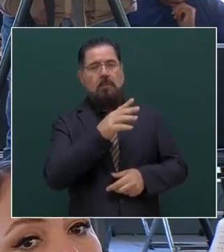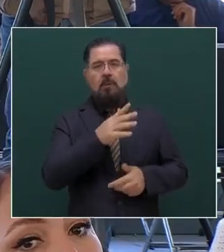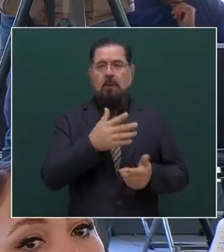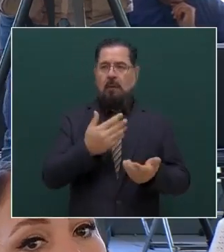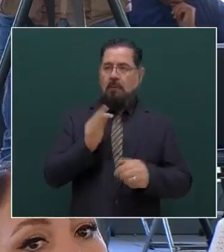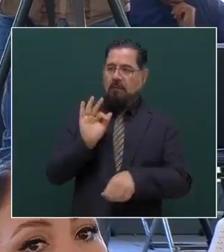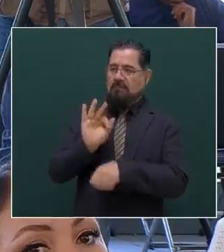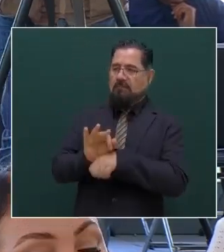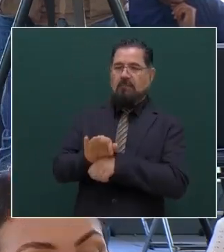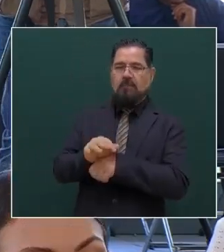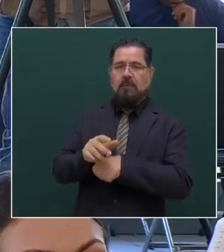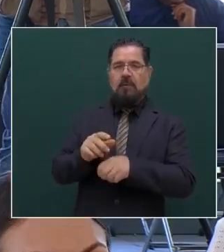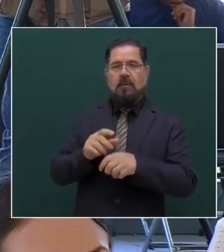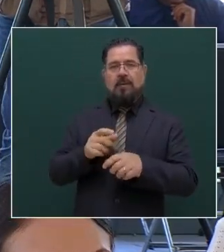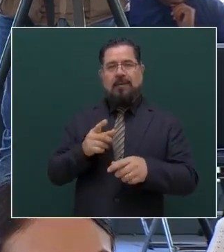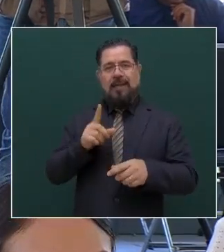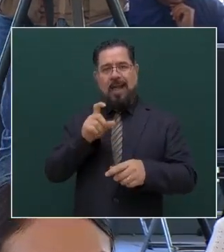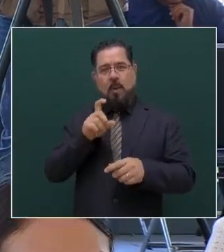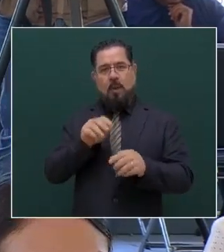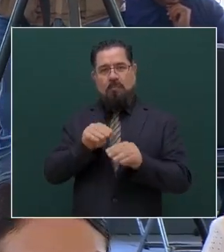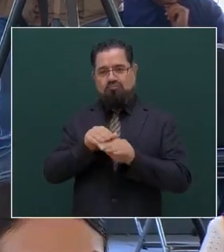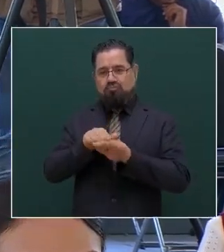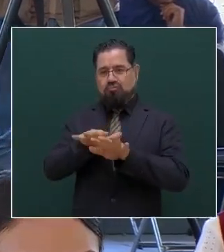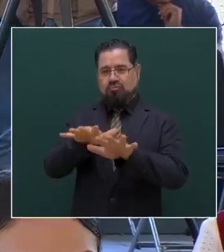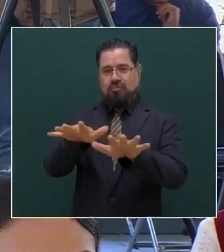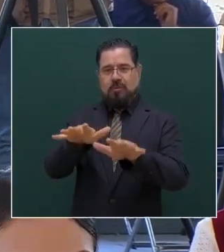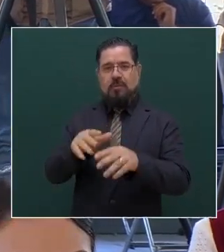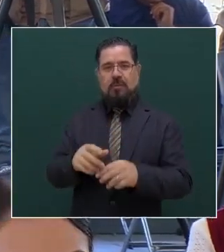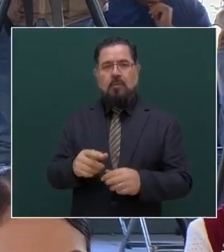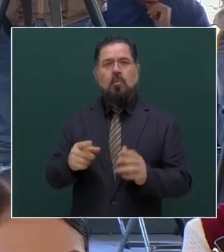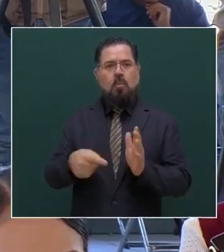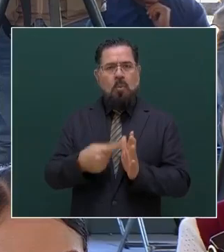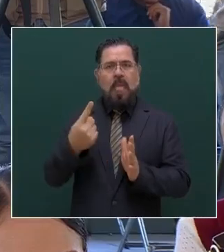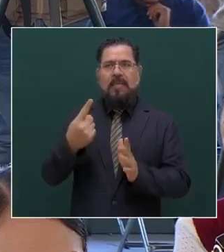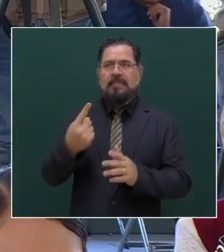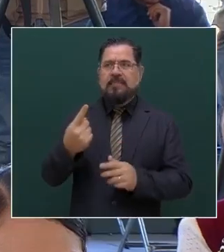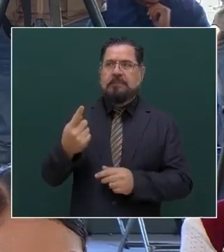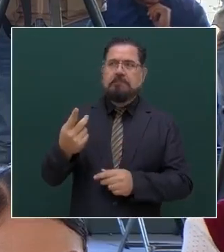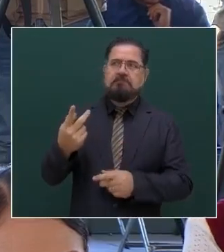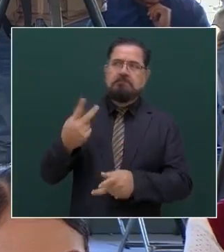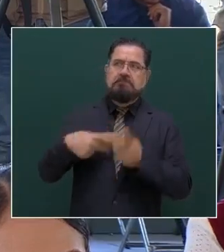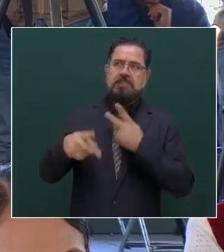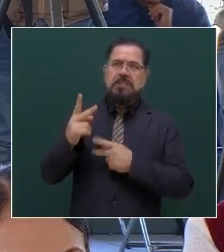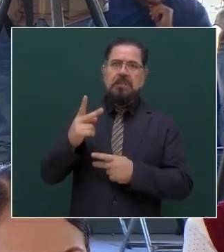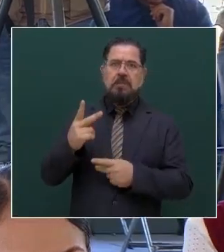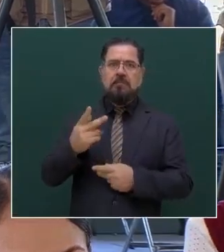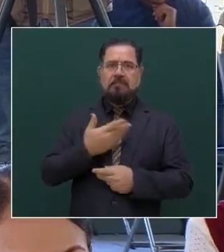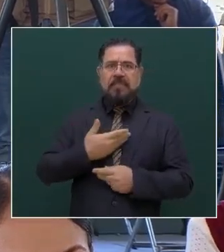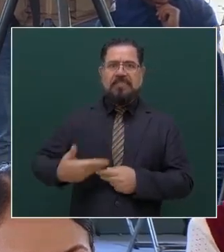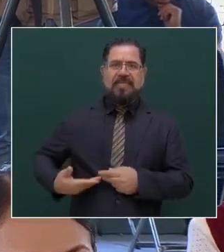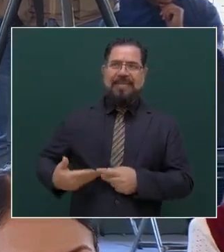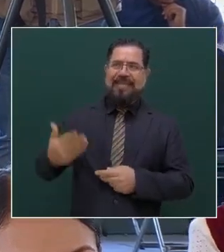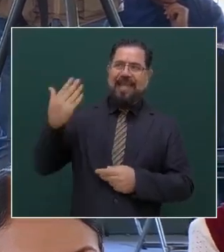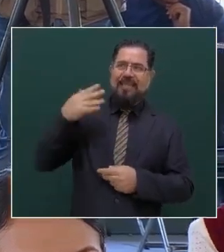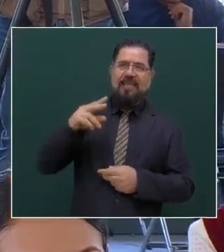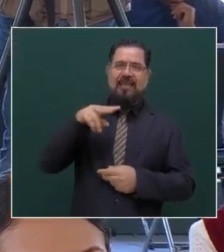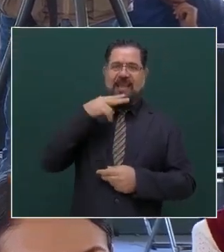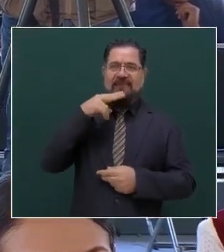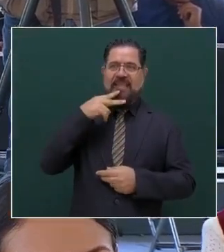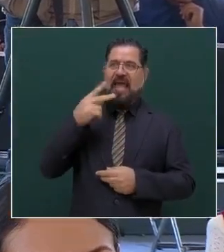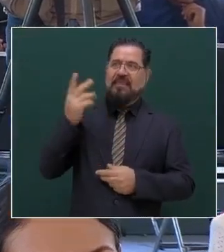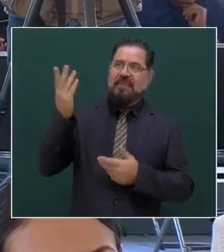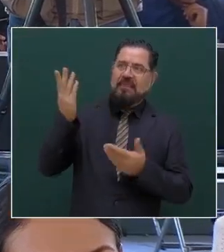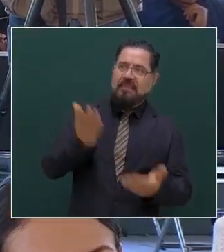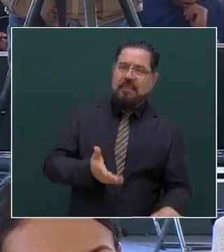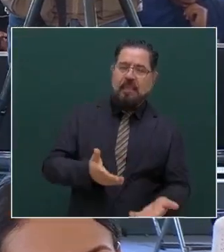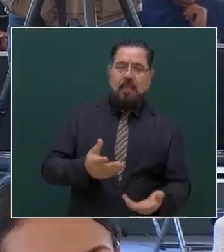con la visita en su cumpleaños, ¿no? Bueno, Cárdenas vino en una Navidad, pero eso los dejó marcados por mucho tiempo. y creo